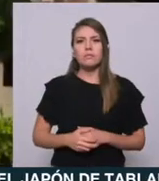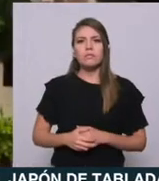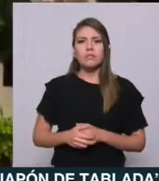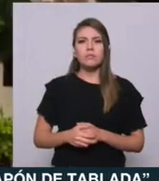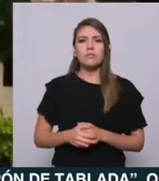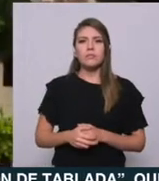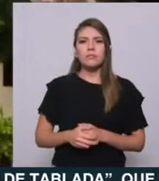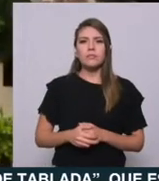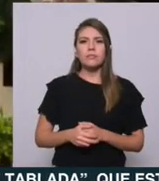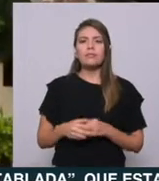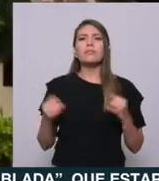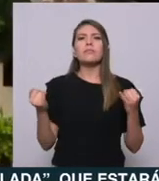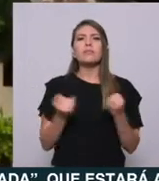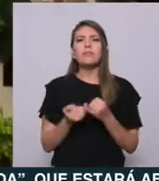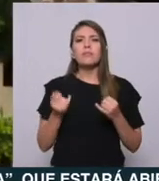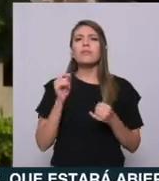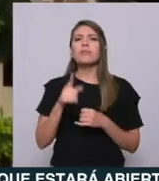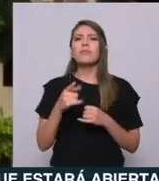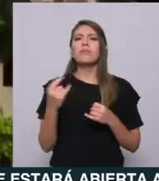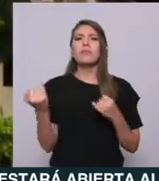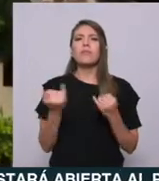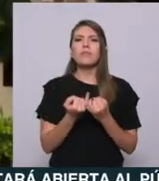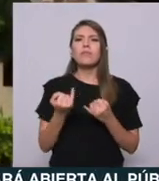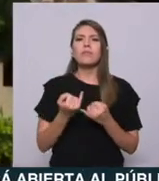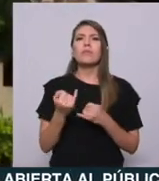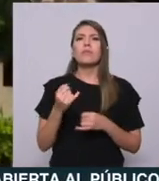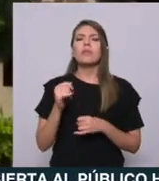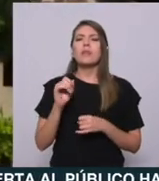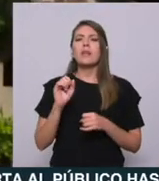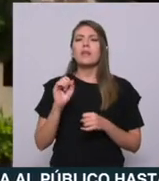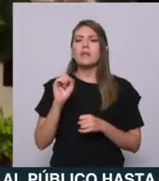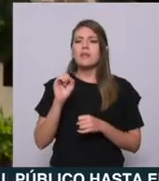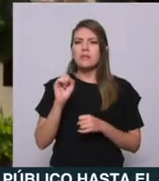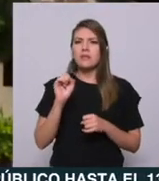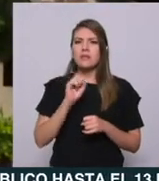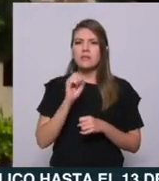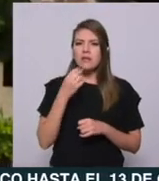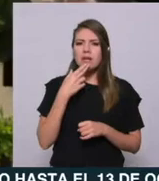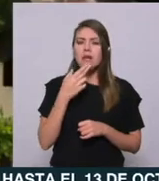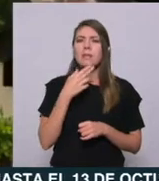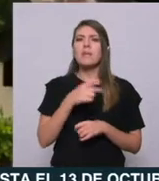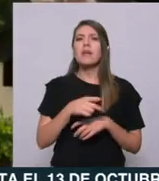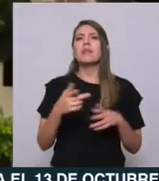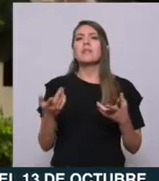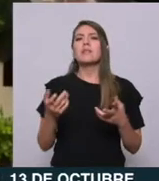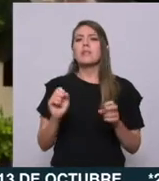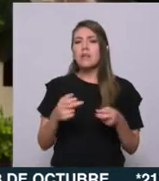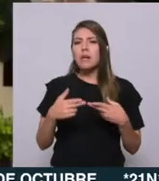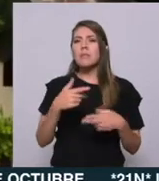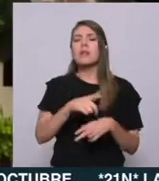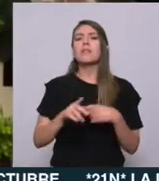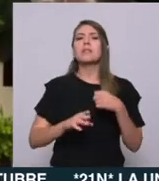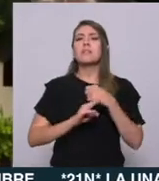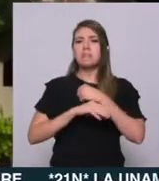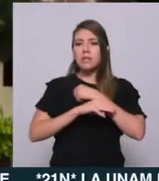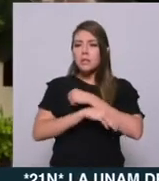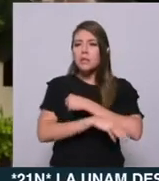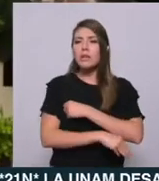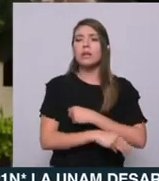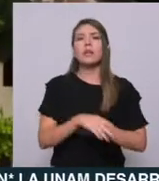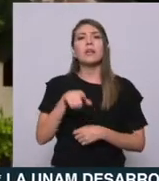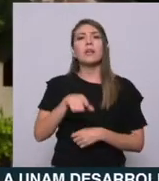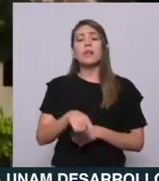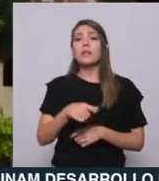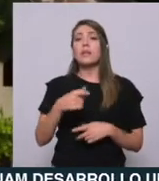de Michoacán, en el caso de Chiapas, en el caso de otro estado, determinado que el